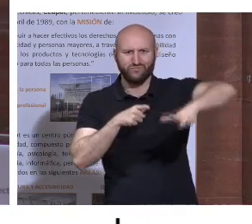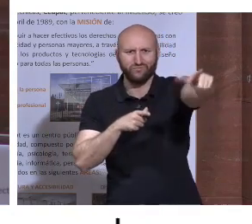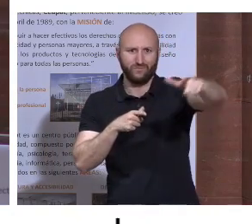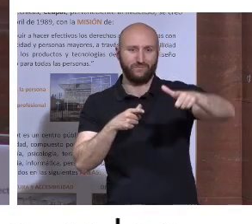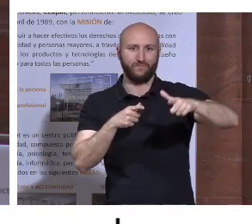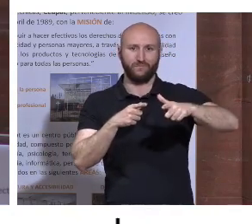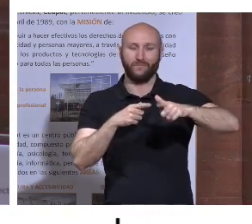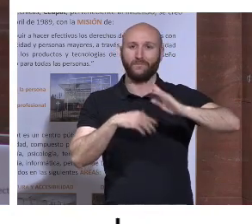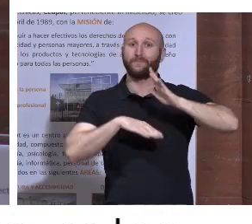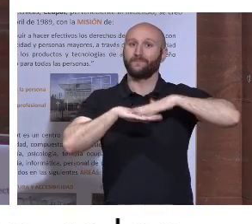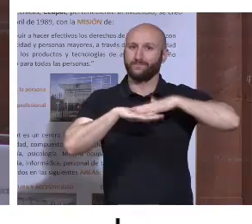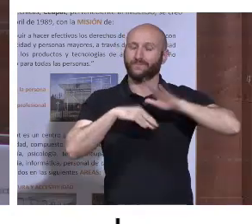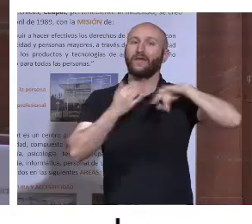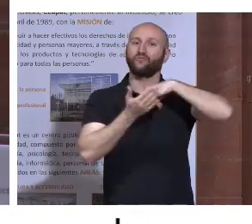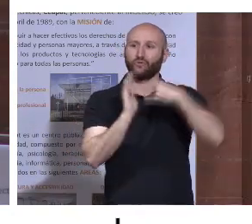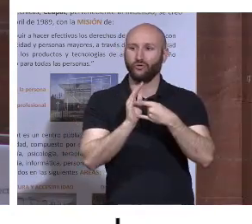personales, a resolver.